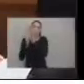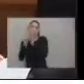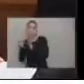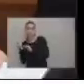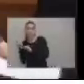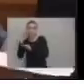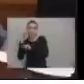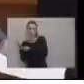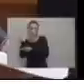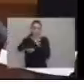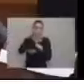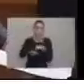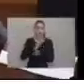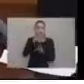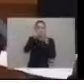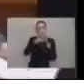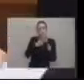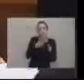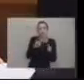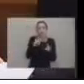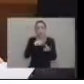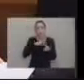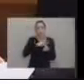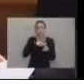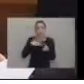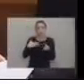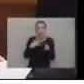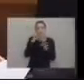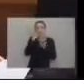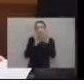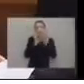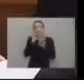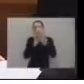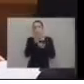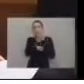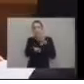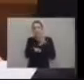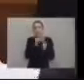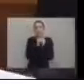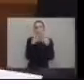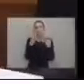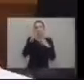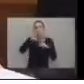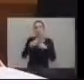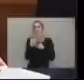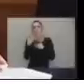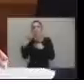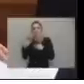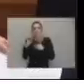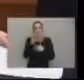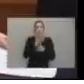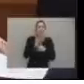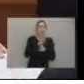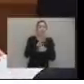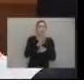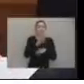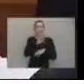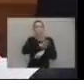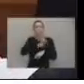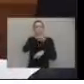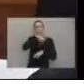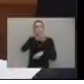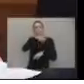es que estuviésemos la tasa de paro de la señora Cospedal, el 28,5% o la del señor Monago, el